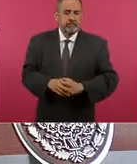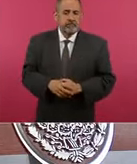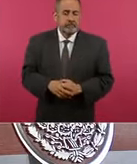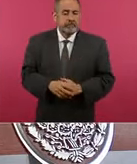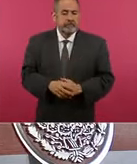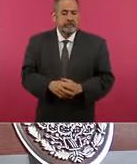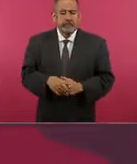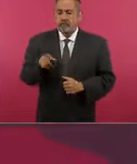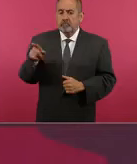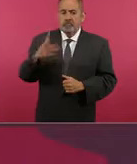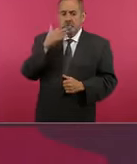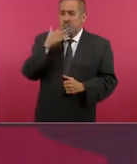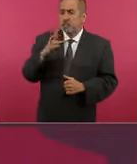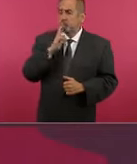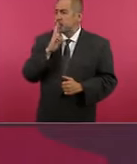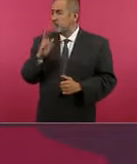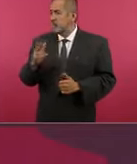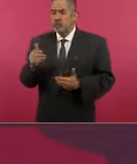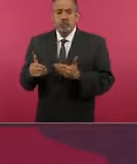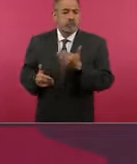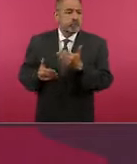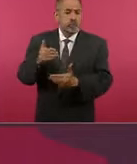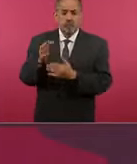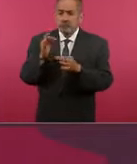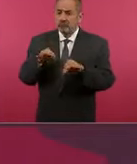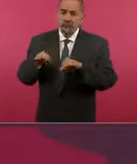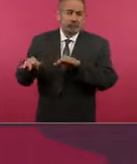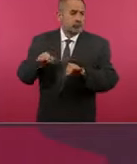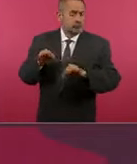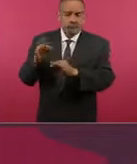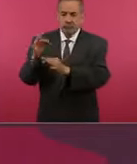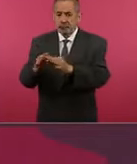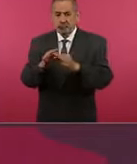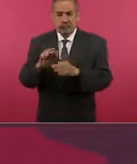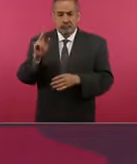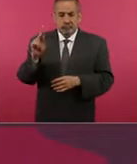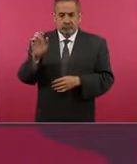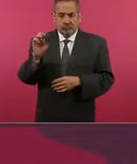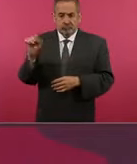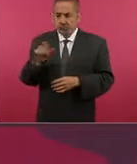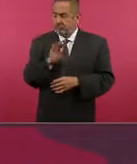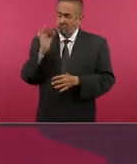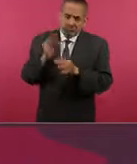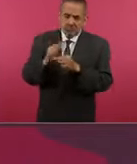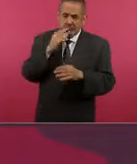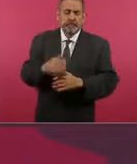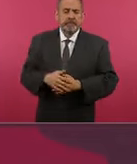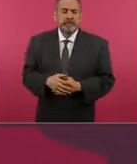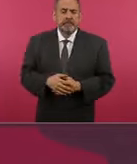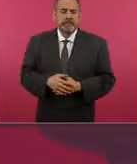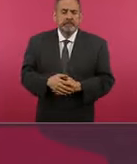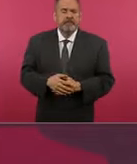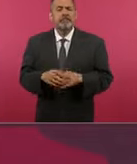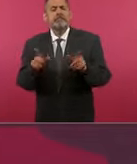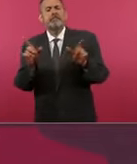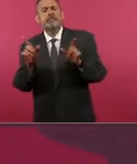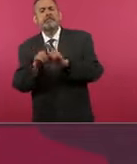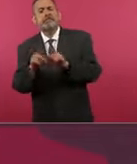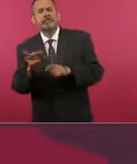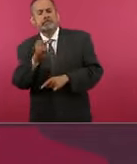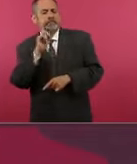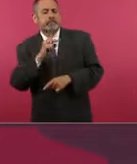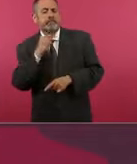es muy bueno el resultado, sí, del trabajo en Pemex. Sí, rápidamente nada más, señor presidente.